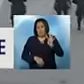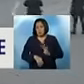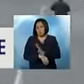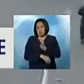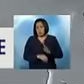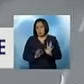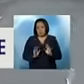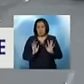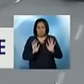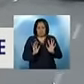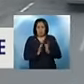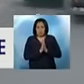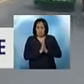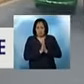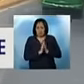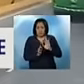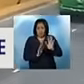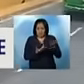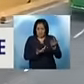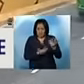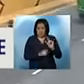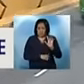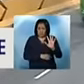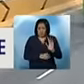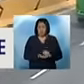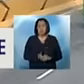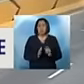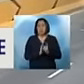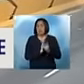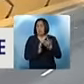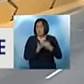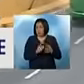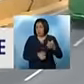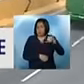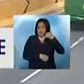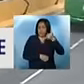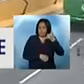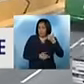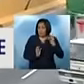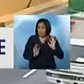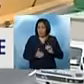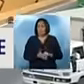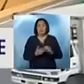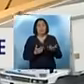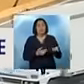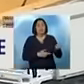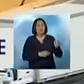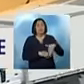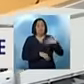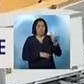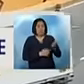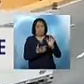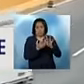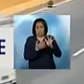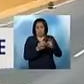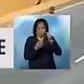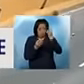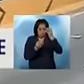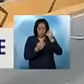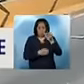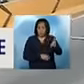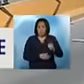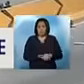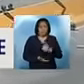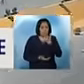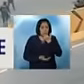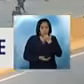4 a 5 horas. Diana, te vamos a pedir por favor que nos esperes por unos minutos que tenemos una llamada en vivo, pero vamos a regresar contigo para seguir informando en vivo de